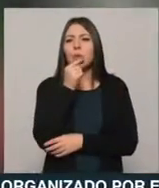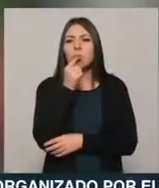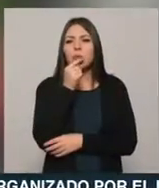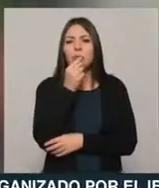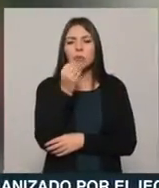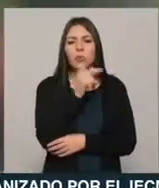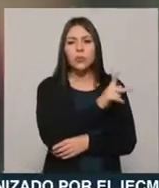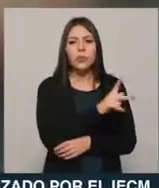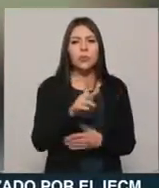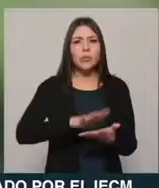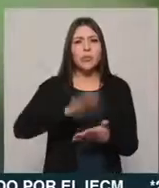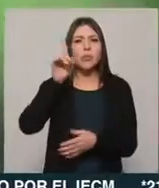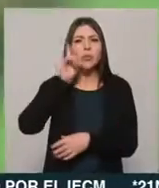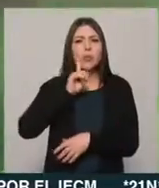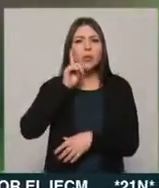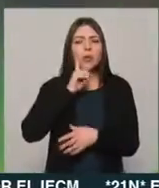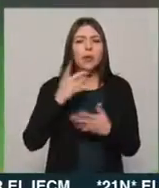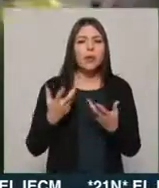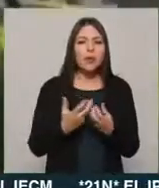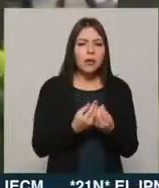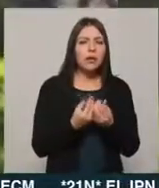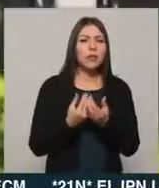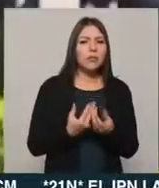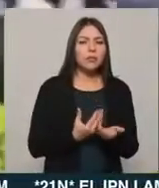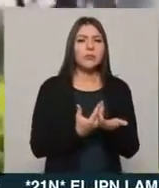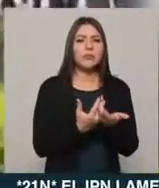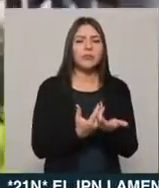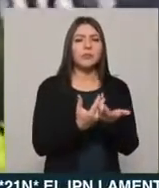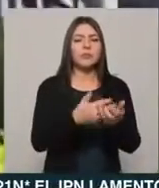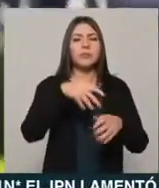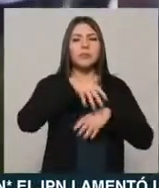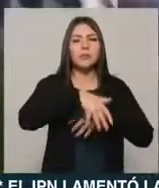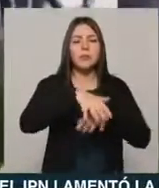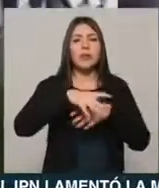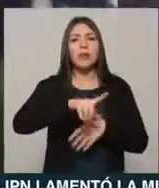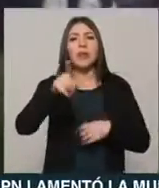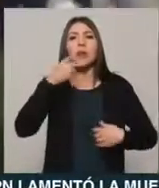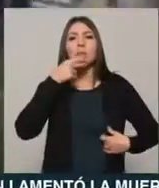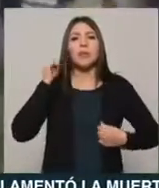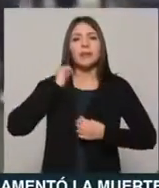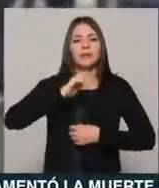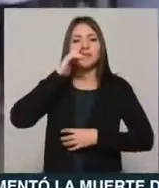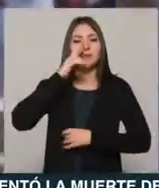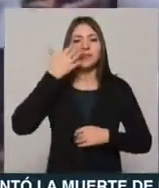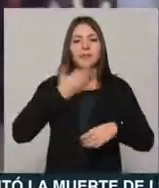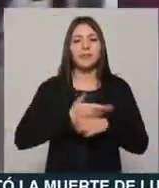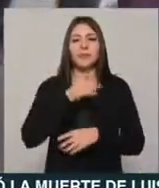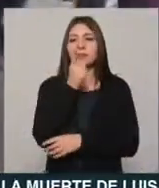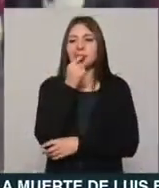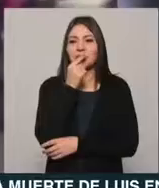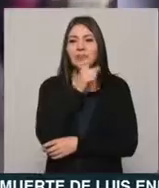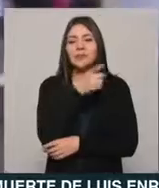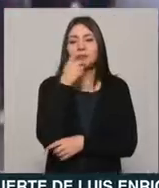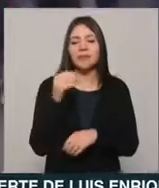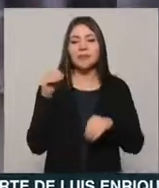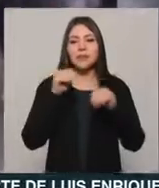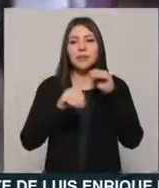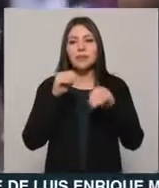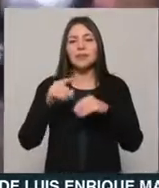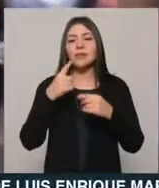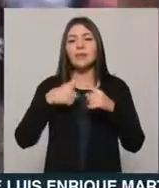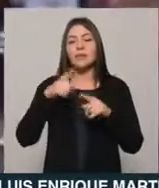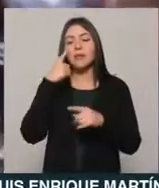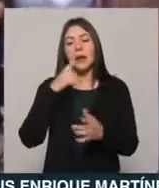en su mayoría mujeres, acompañaron la marcha. El titular de la dependencia señaló que se aplicaron diversos protocolos, entre ellos